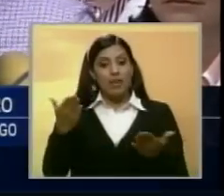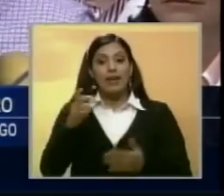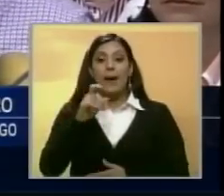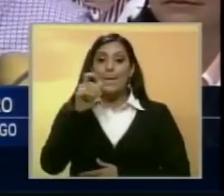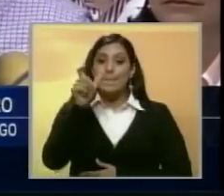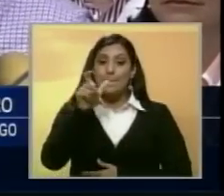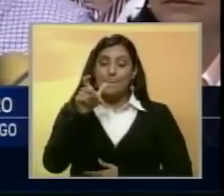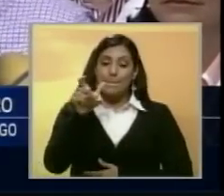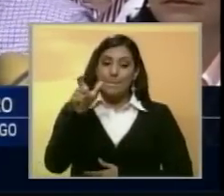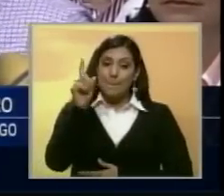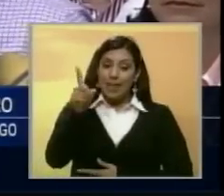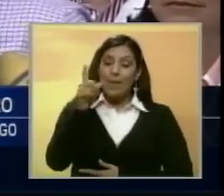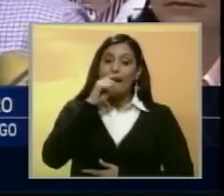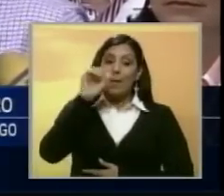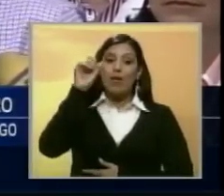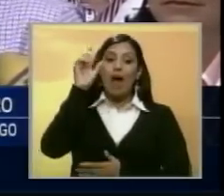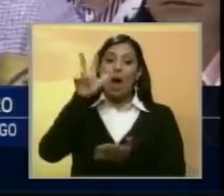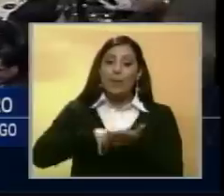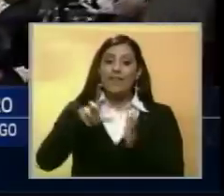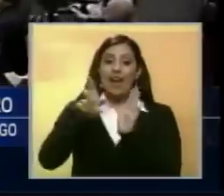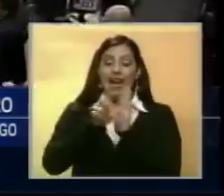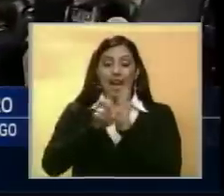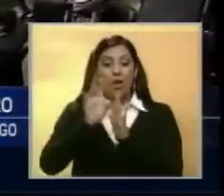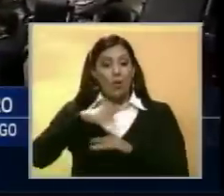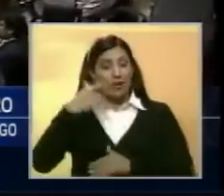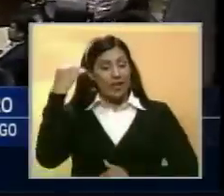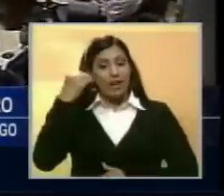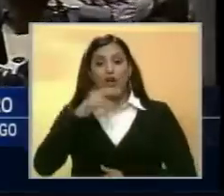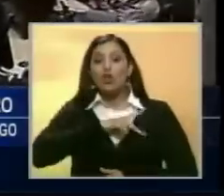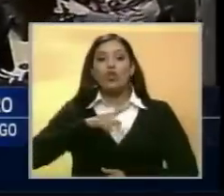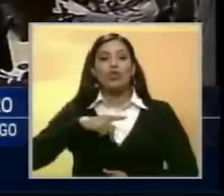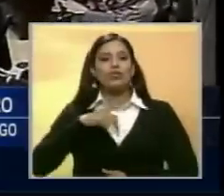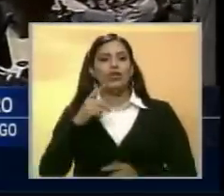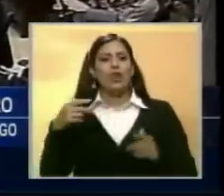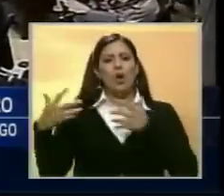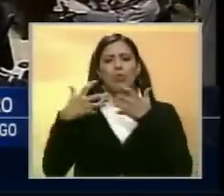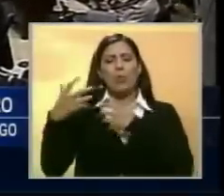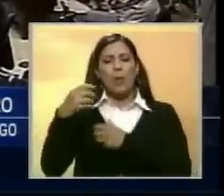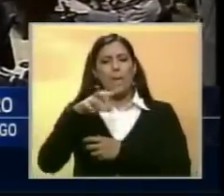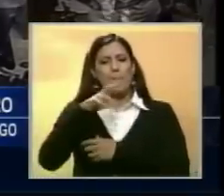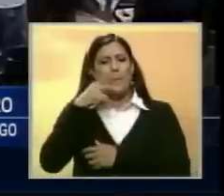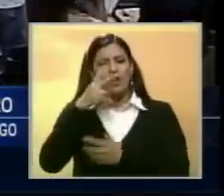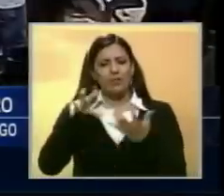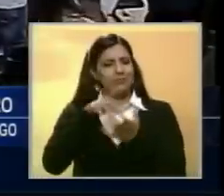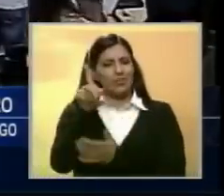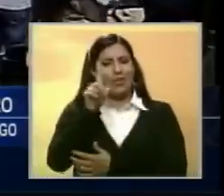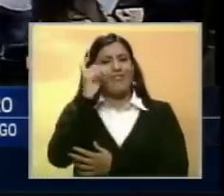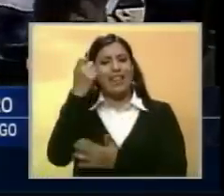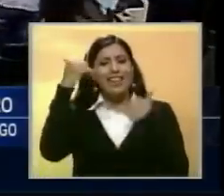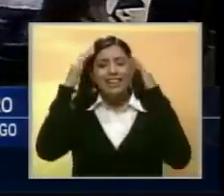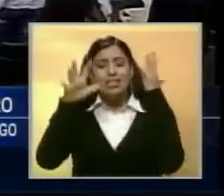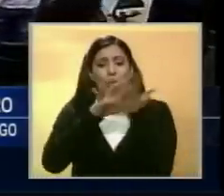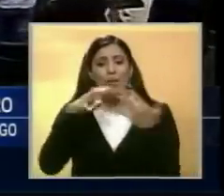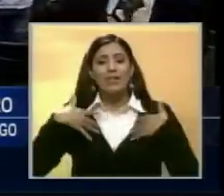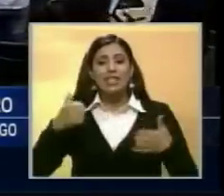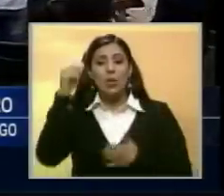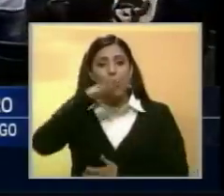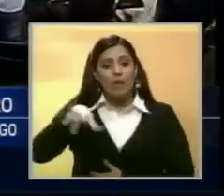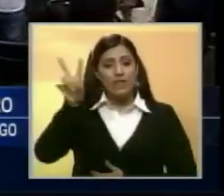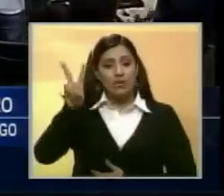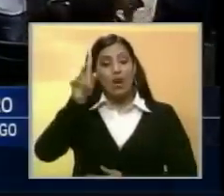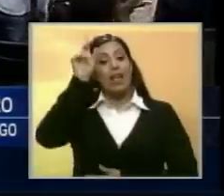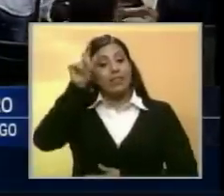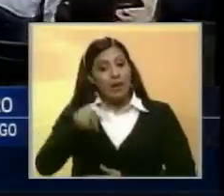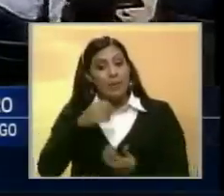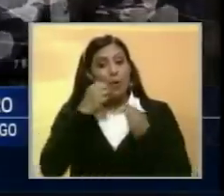mandatario nacional para que apruebe esta ley porque, según su juicio, no se trata de una riña política, sino de la salud del pueblo venezolano.